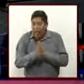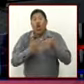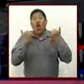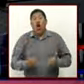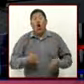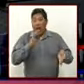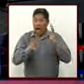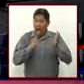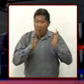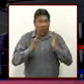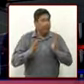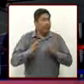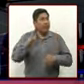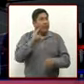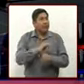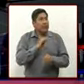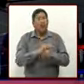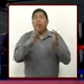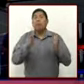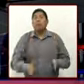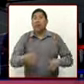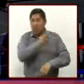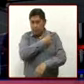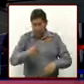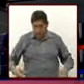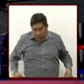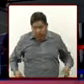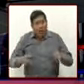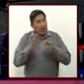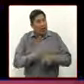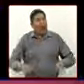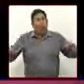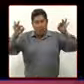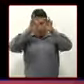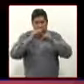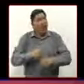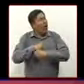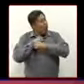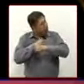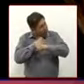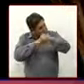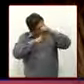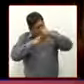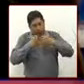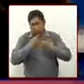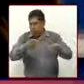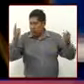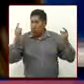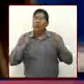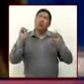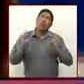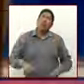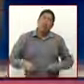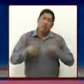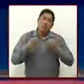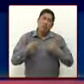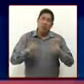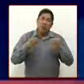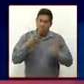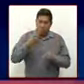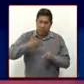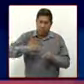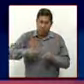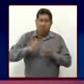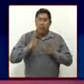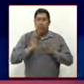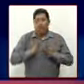hablado la ministra de la Presidencia es muy importante. Ha dado un anuncio en torno a poder vender